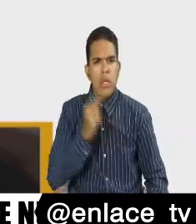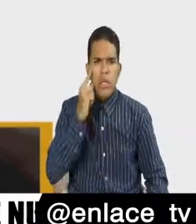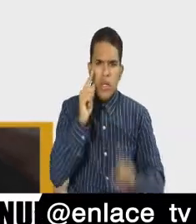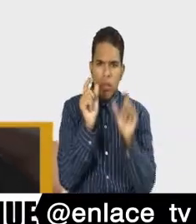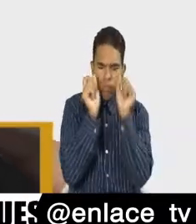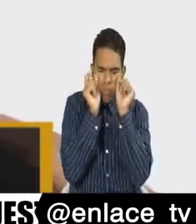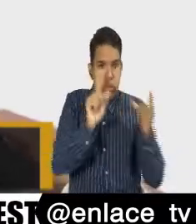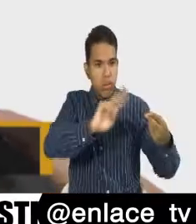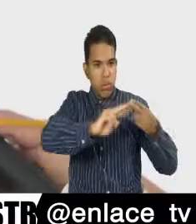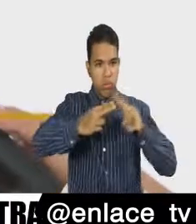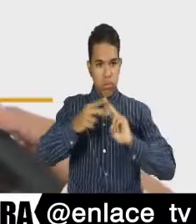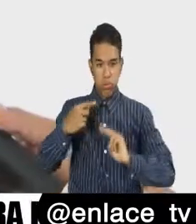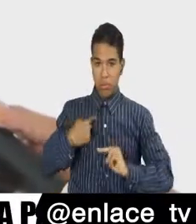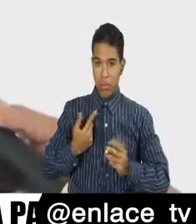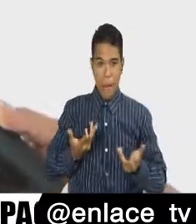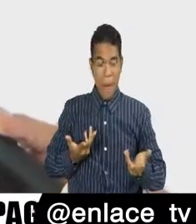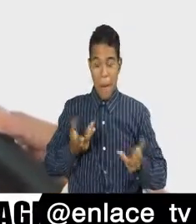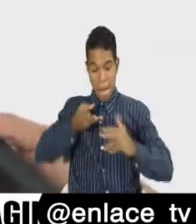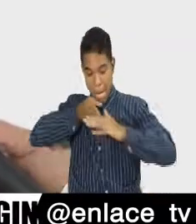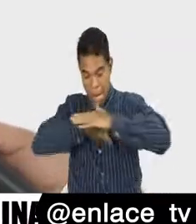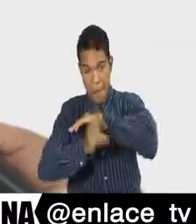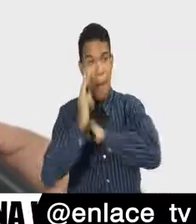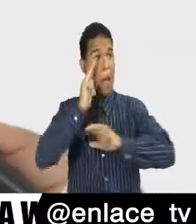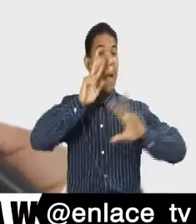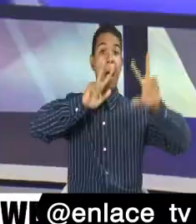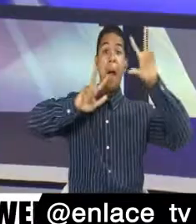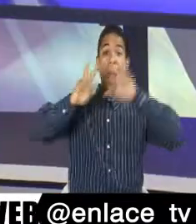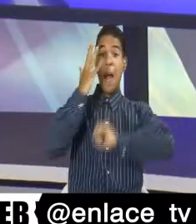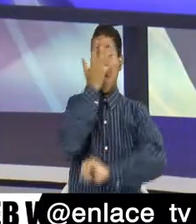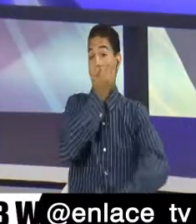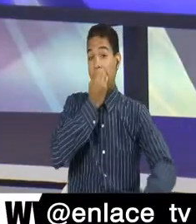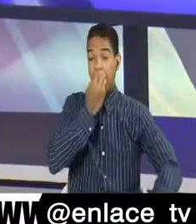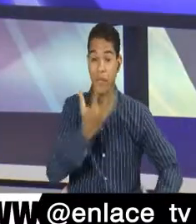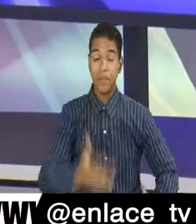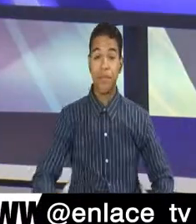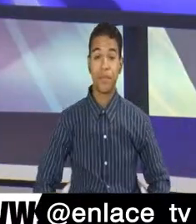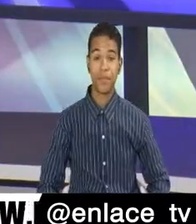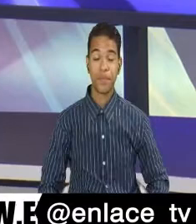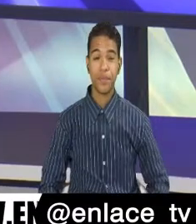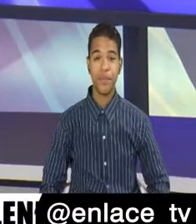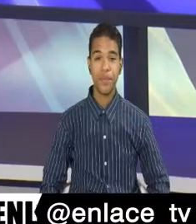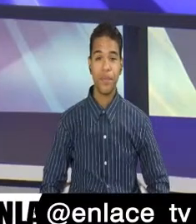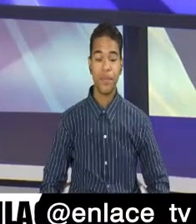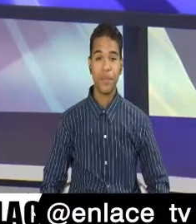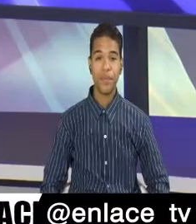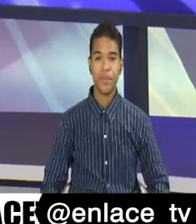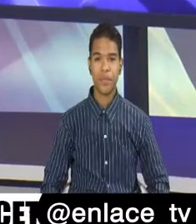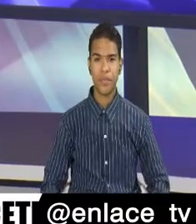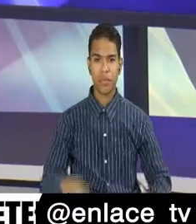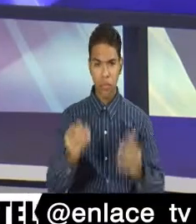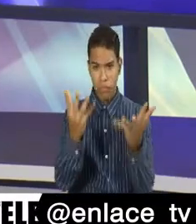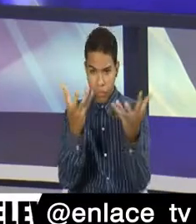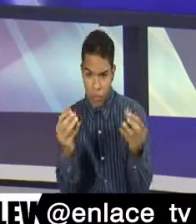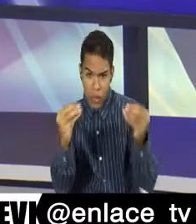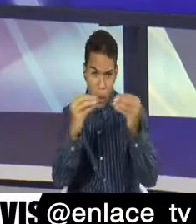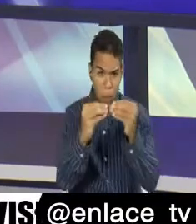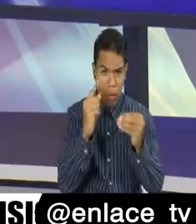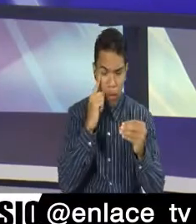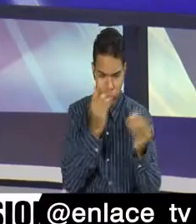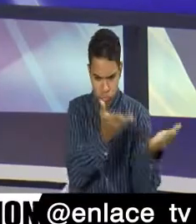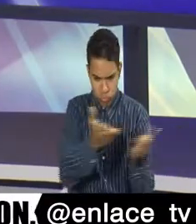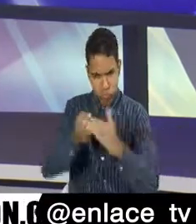esta sede muy hermosa, muy adecuada. Los invitamos a visitar nuestra página